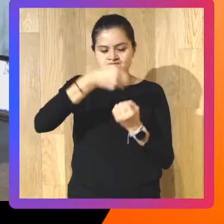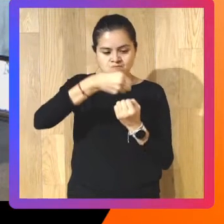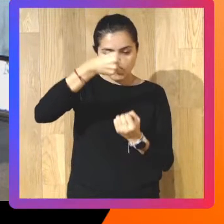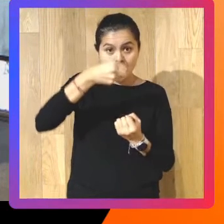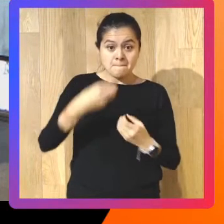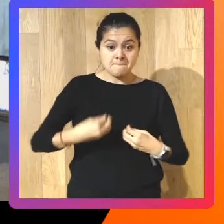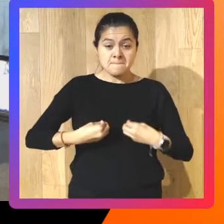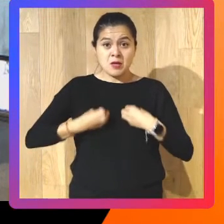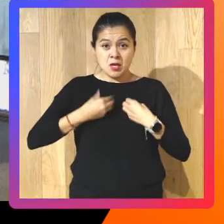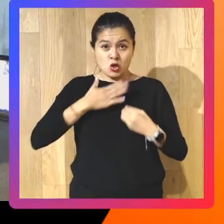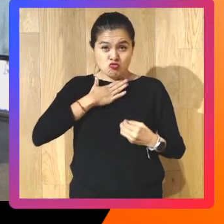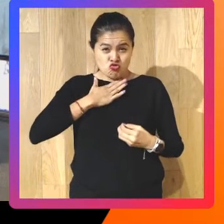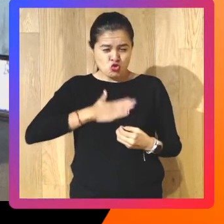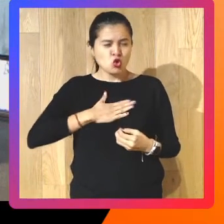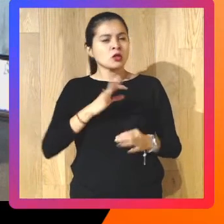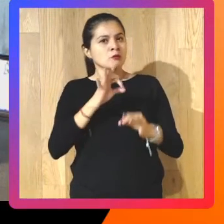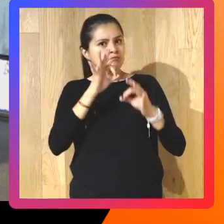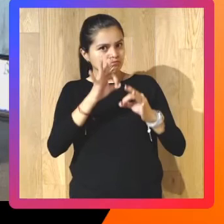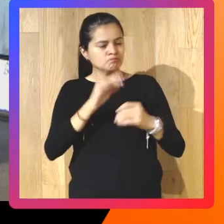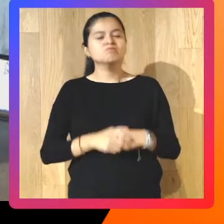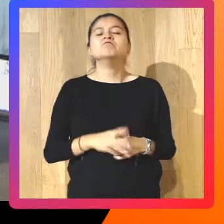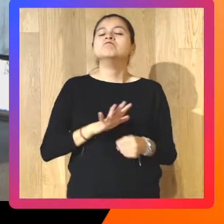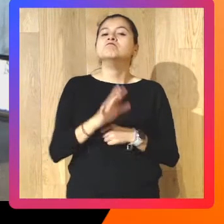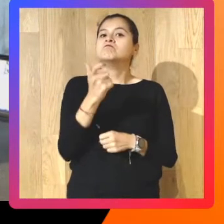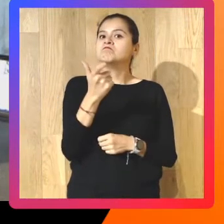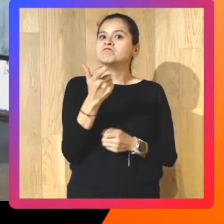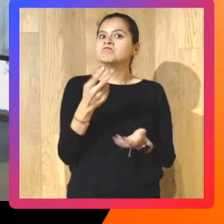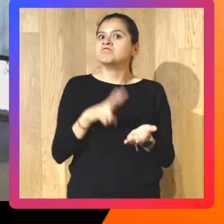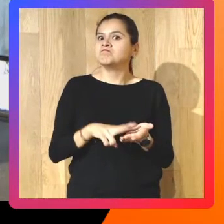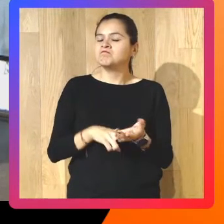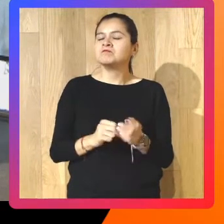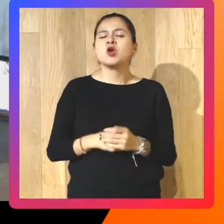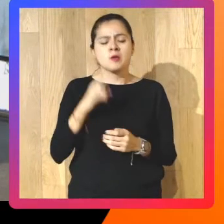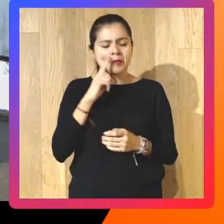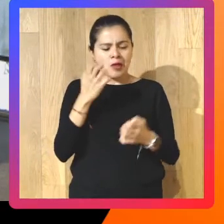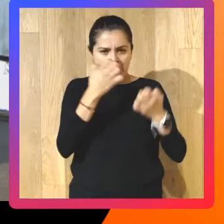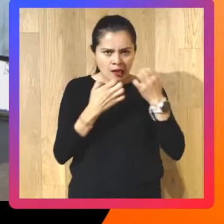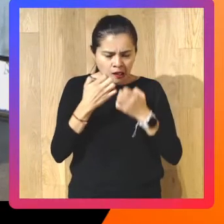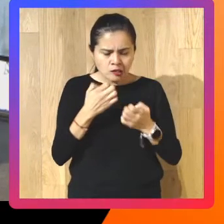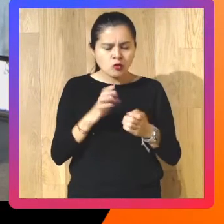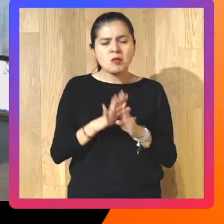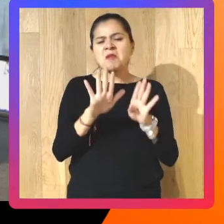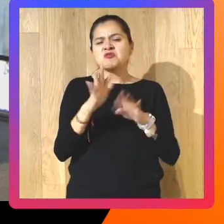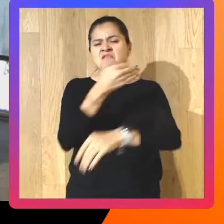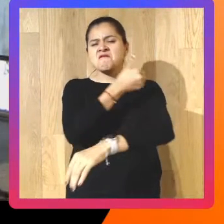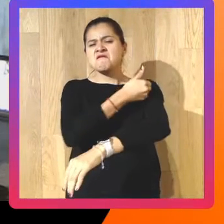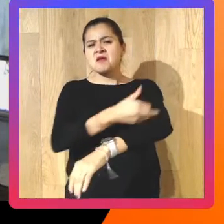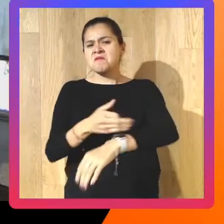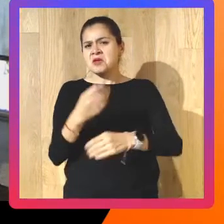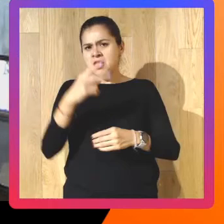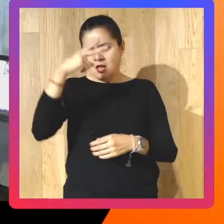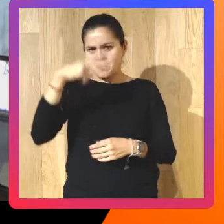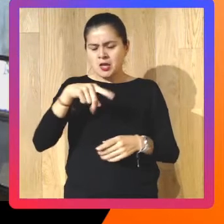vivir dignamente. Entonces mandamos a hacer un estudio, primero viendo de qué tamaño es una familia en México.